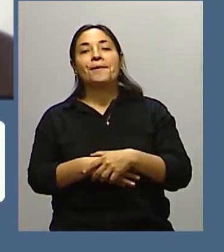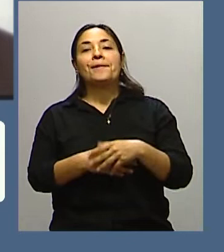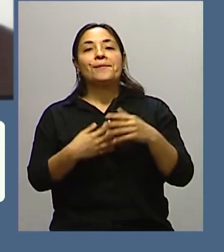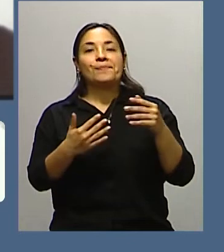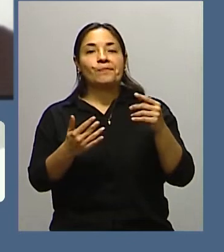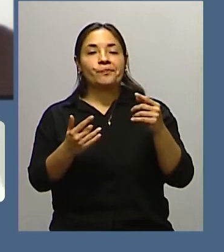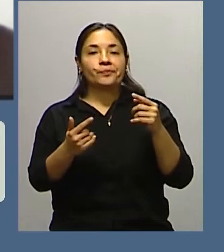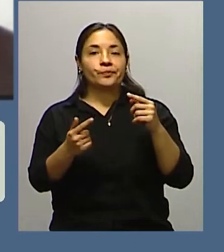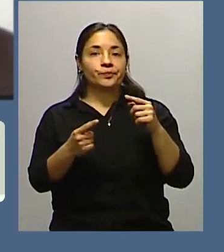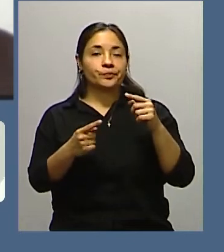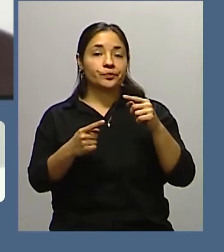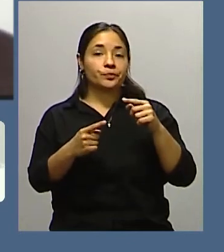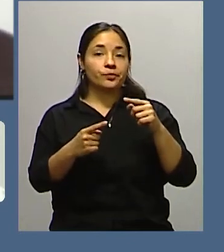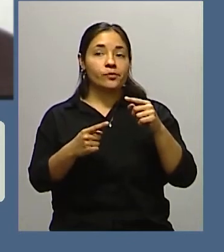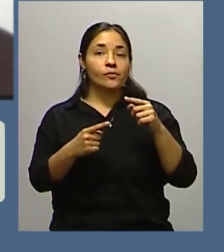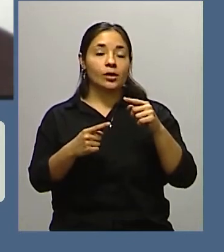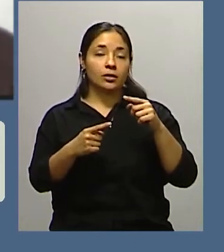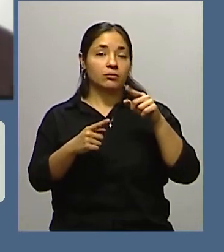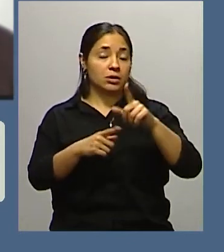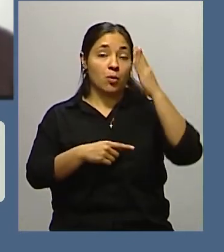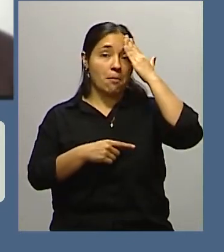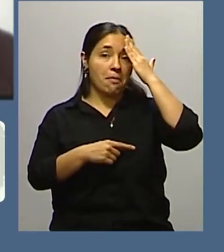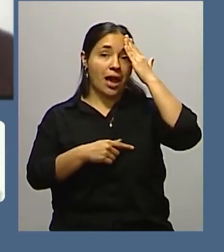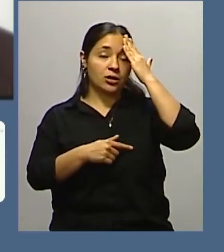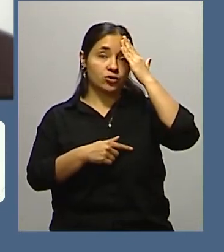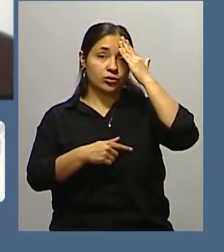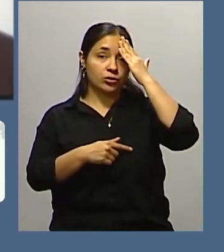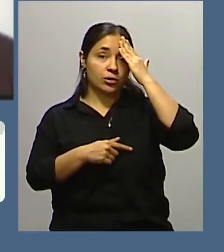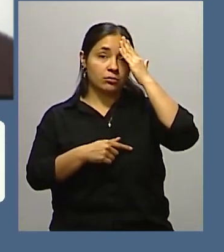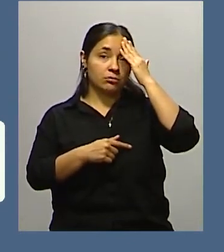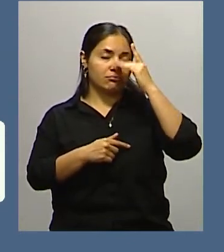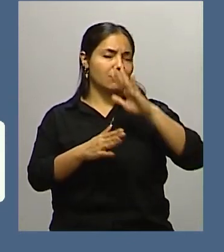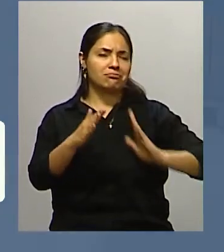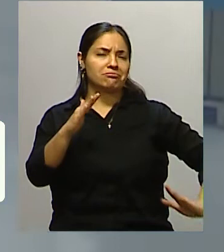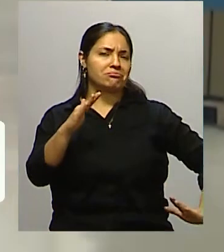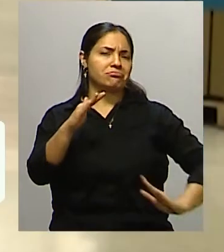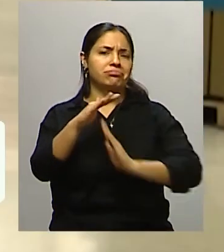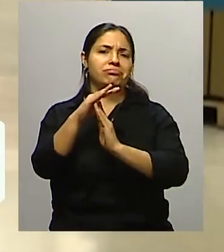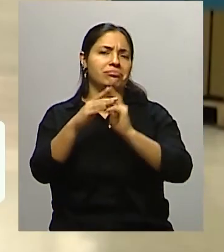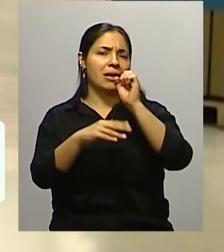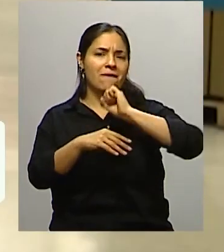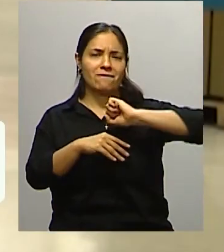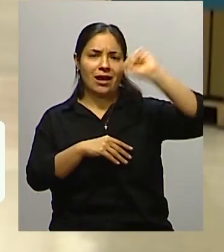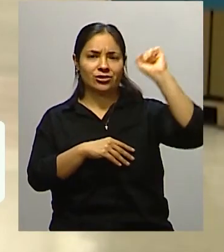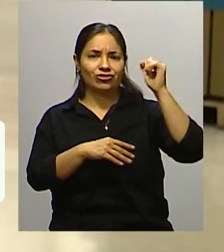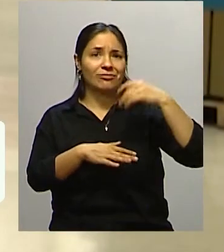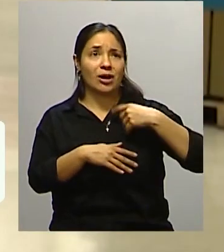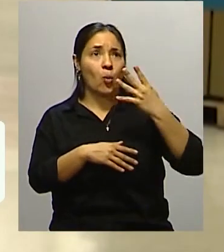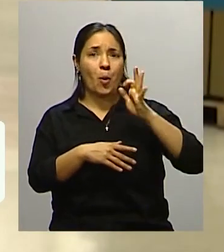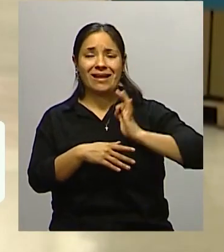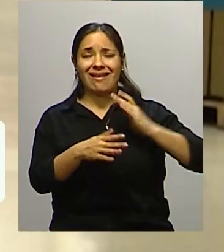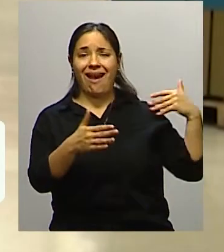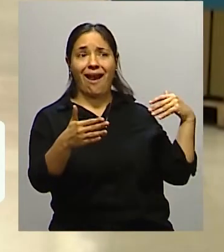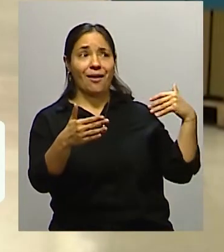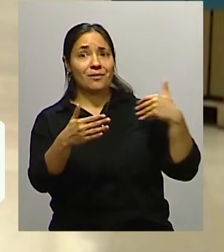Y luego en marzo alcanzaron un récord en 40 años, ¿eh? En